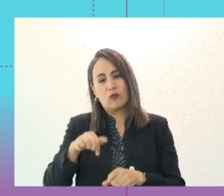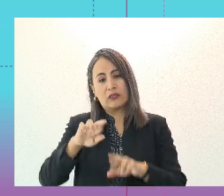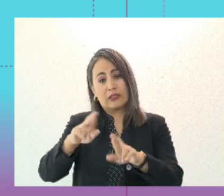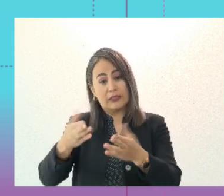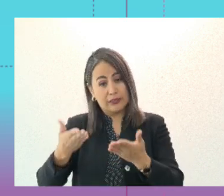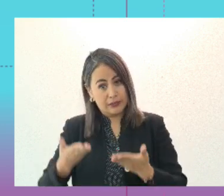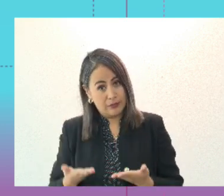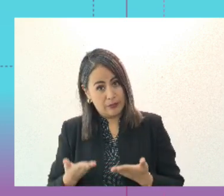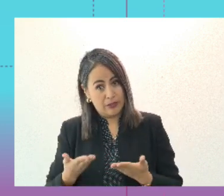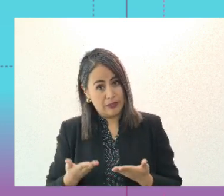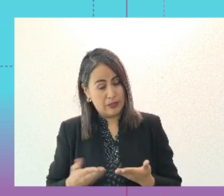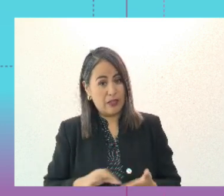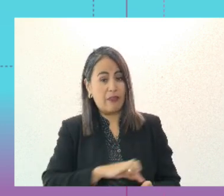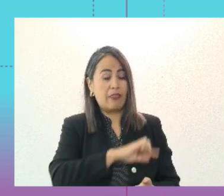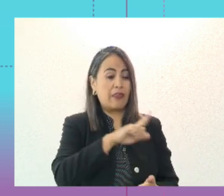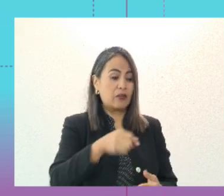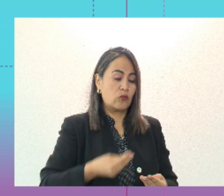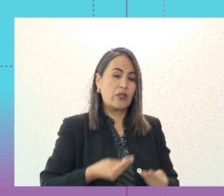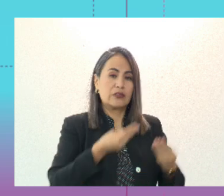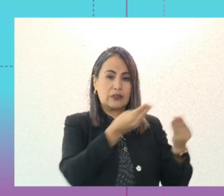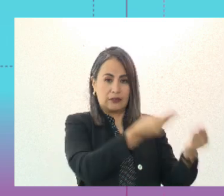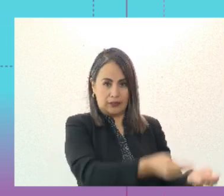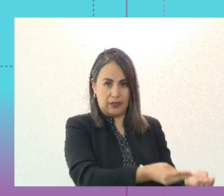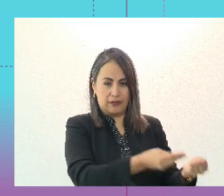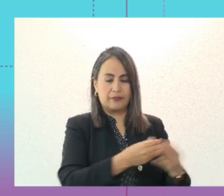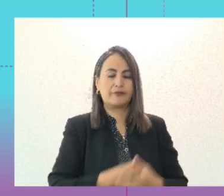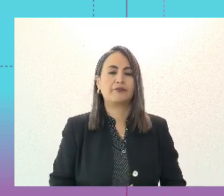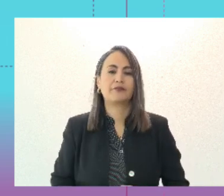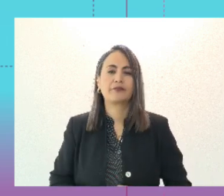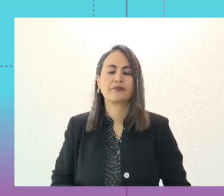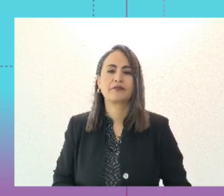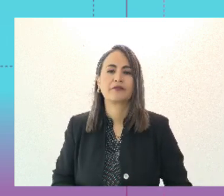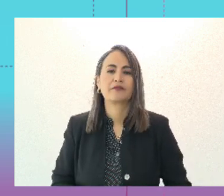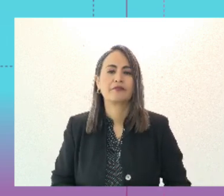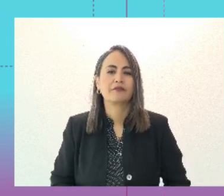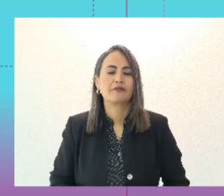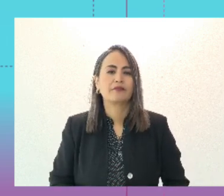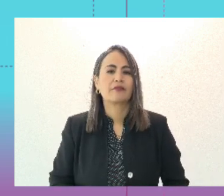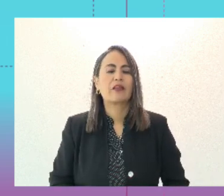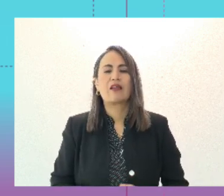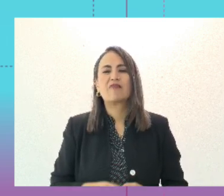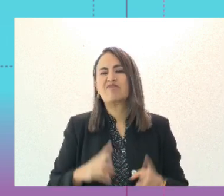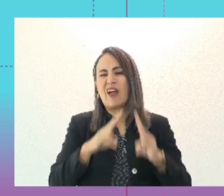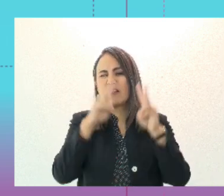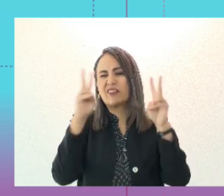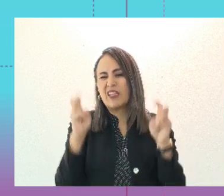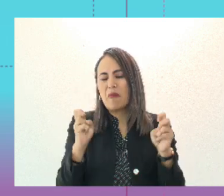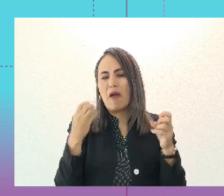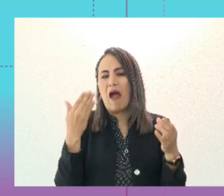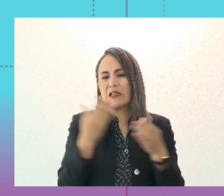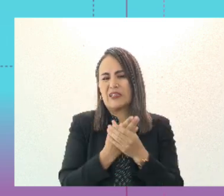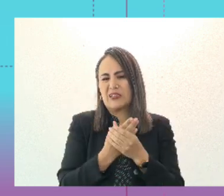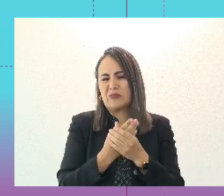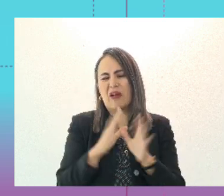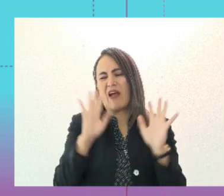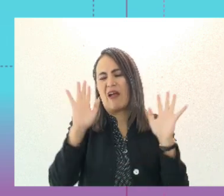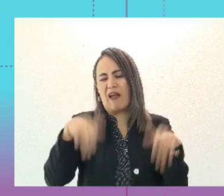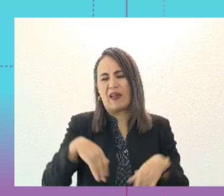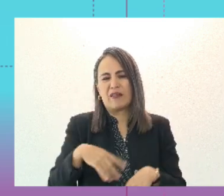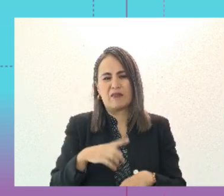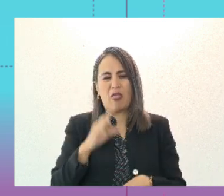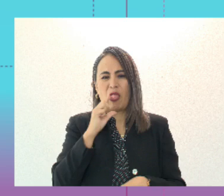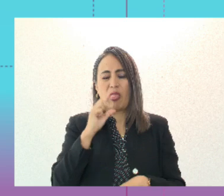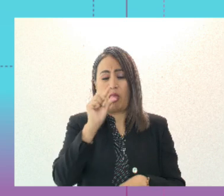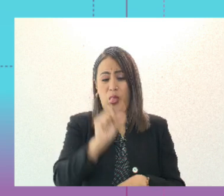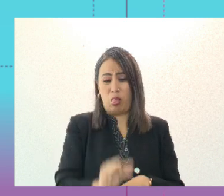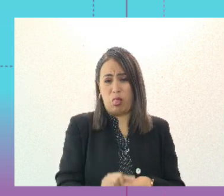Entonces, el tema de la importancia de los archivos no es un tema menor. Realmente me parece que los archivos